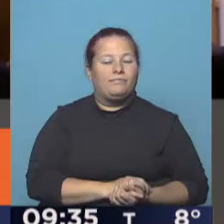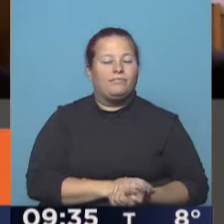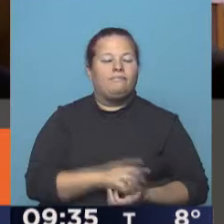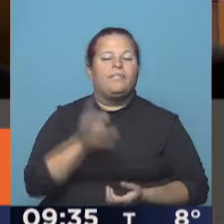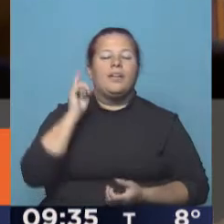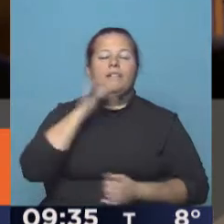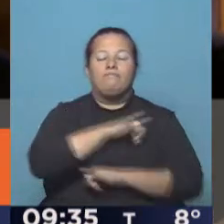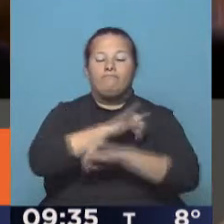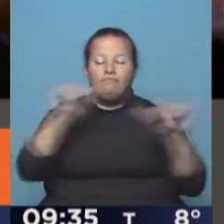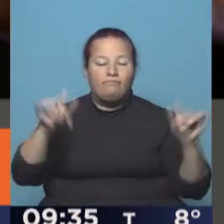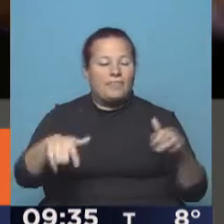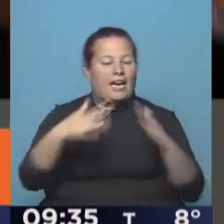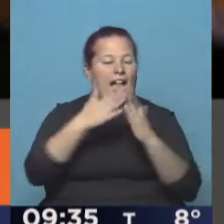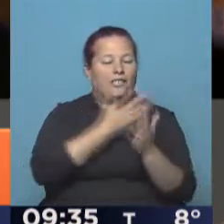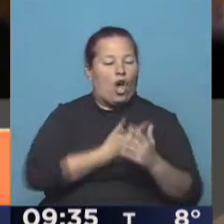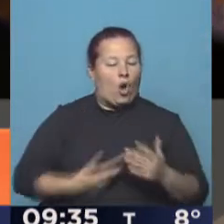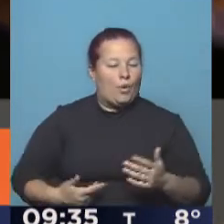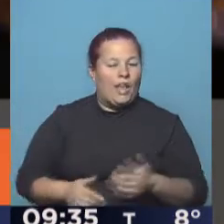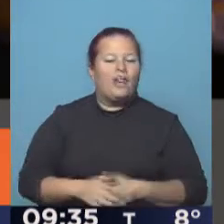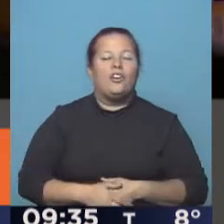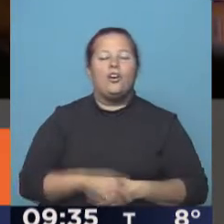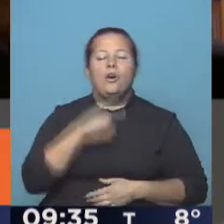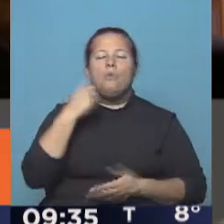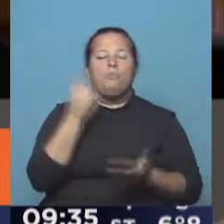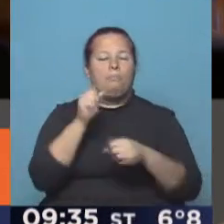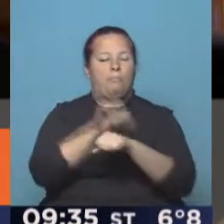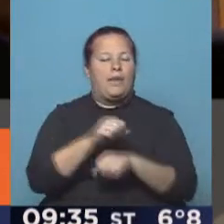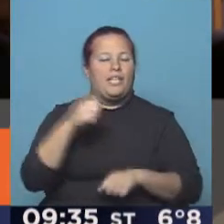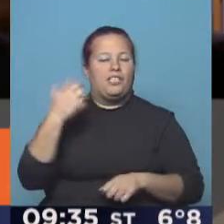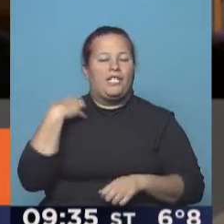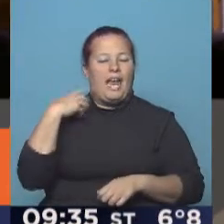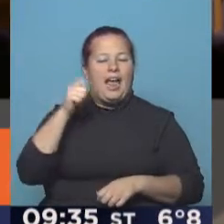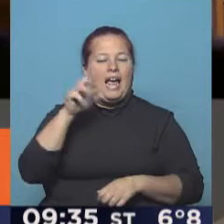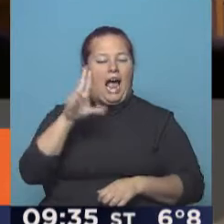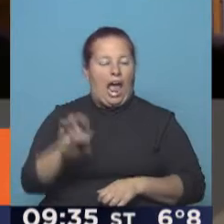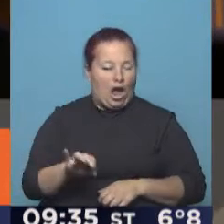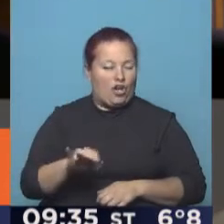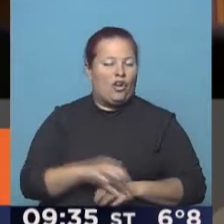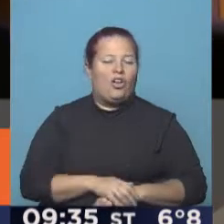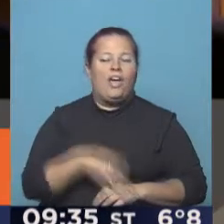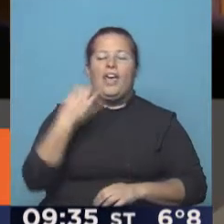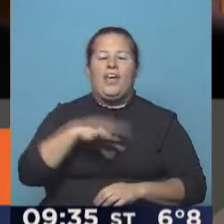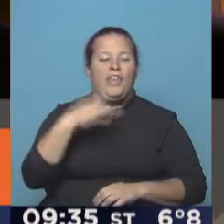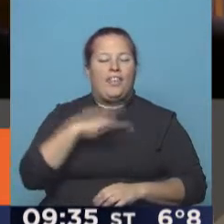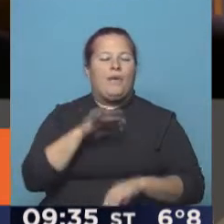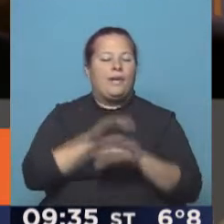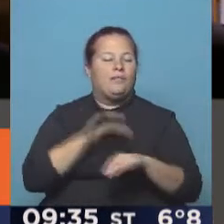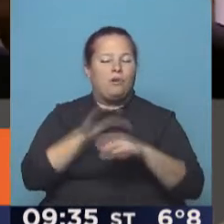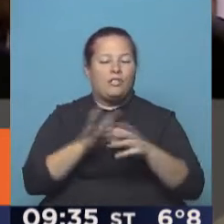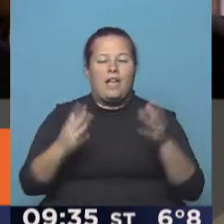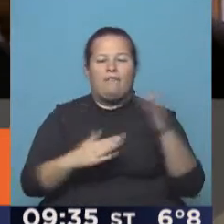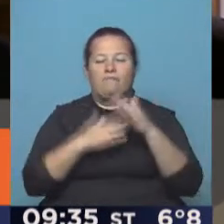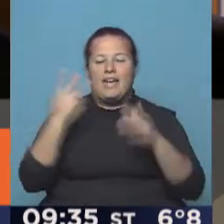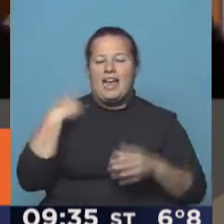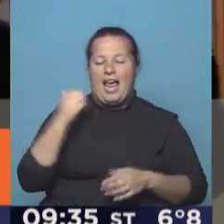llegaba la noticia a Casa de Gobierno que habían puesto preso al general Caro, que debía hacerse cargo del comando en jefe